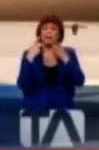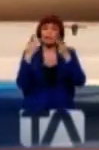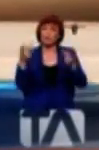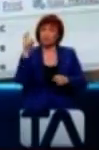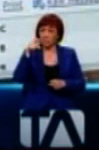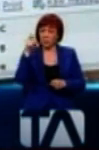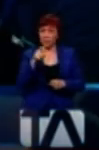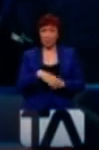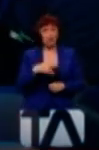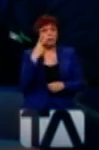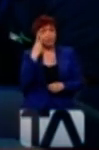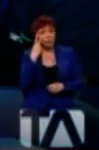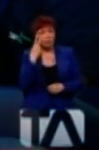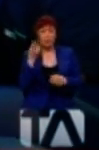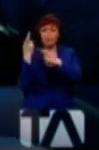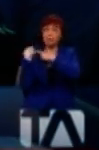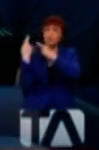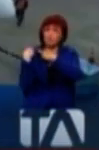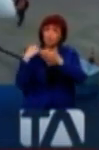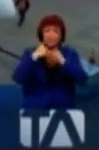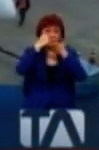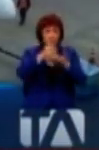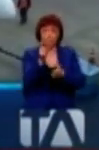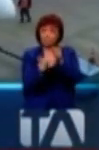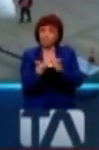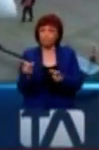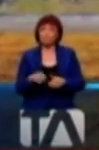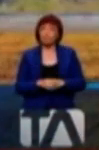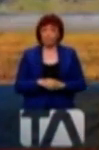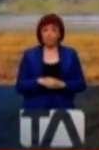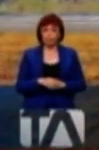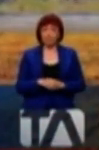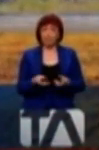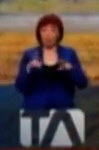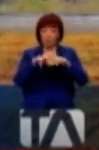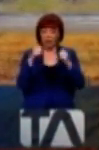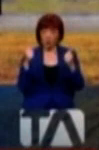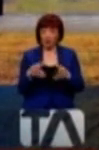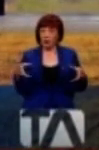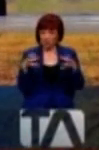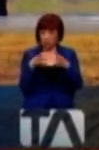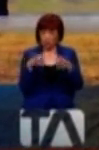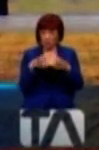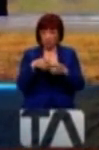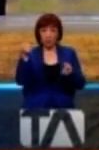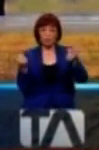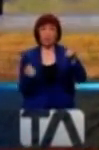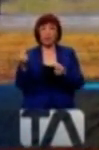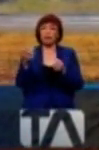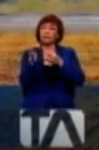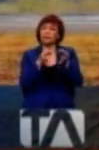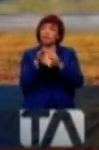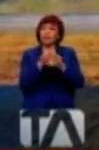y en buscar la eficiencia y transparencia a la cual estamos obligados. Mientras tanto, la Asociación de Pilotos de TAME emitió un comunicado en el que señala